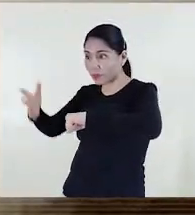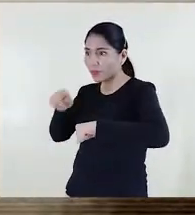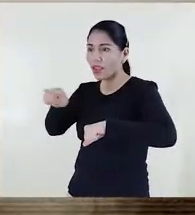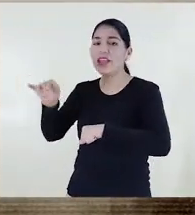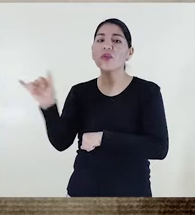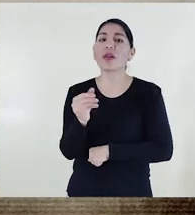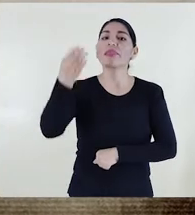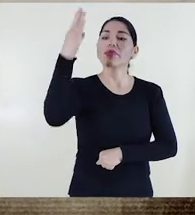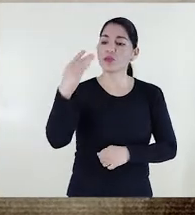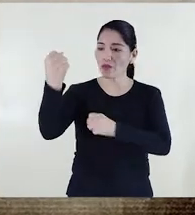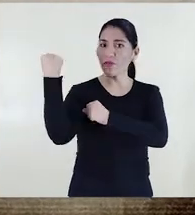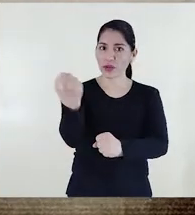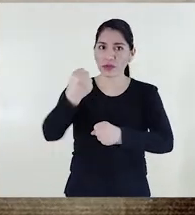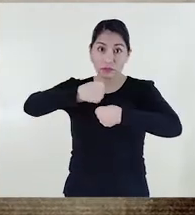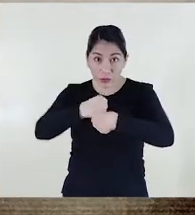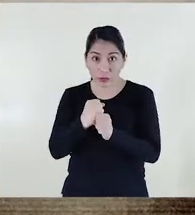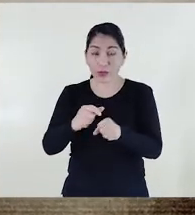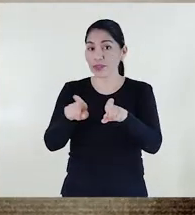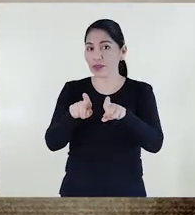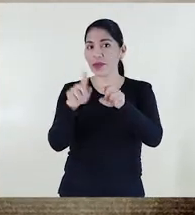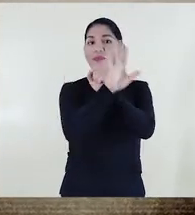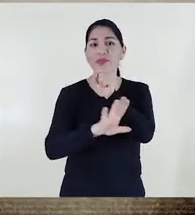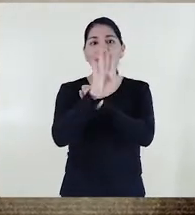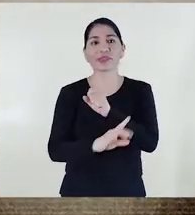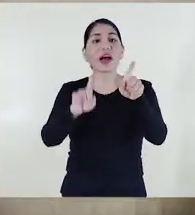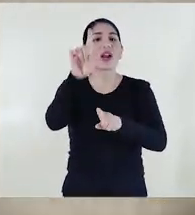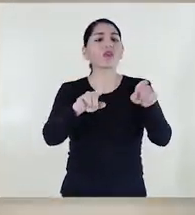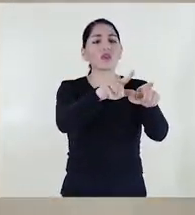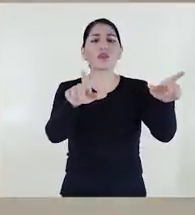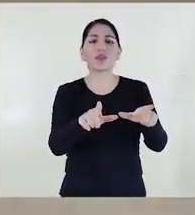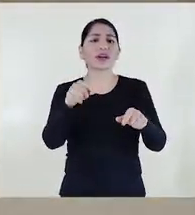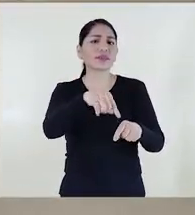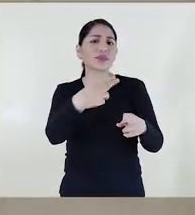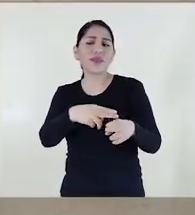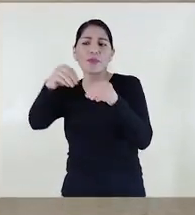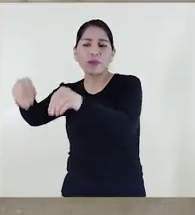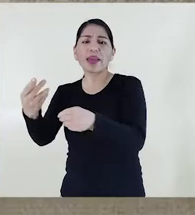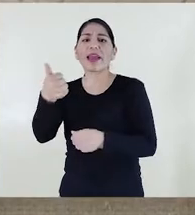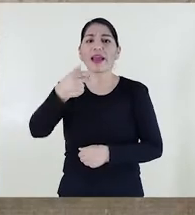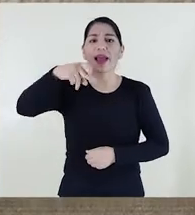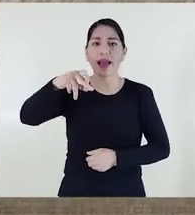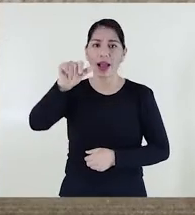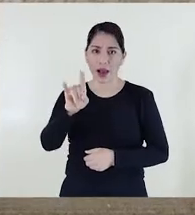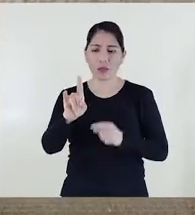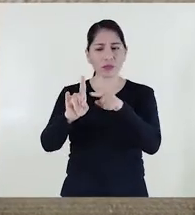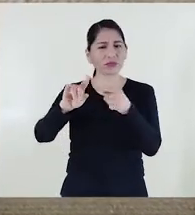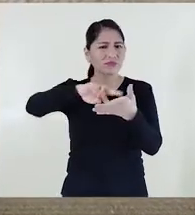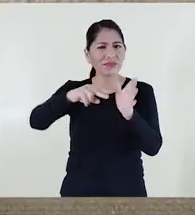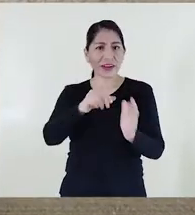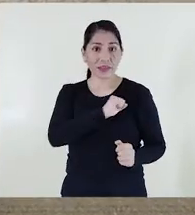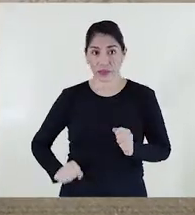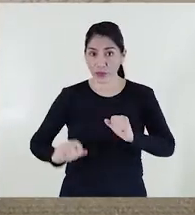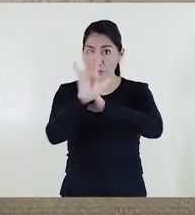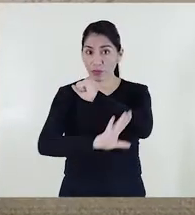eran dioses poderosos, creadores y protectores. A algunos se les daba el nombre de Apus, es decir, señores protectores de